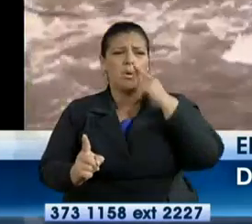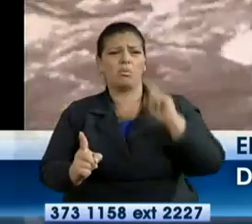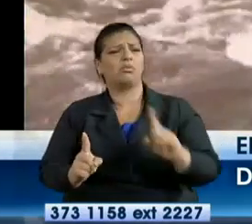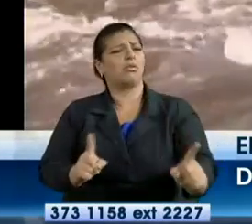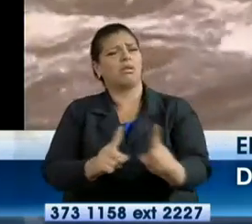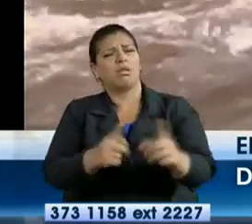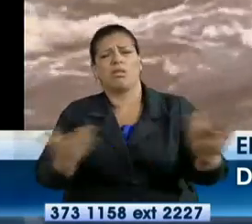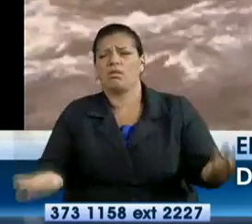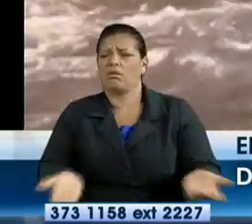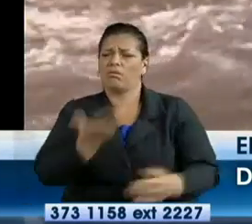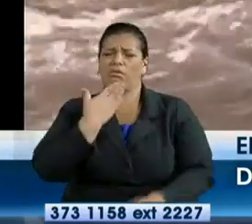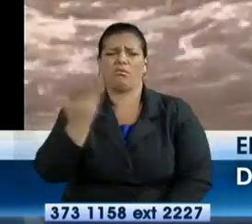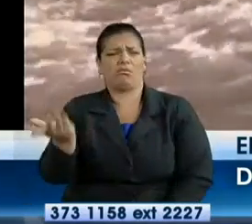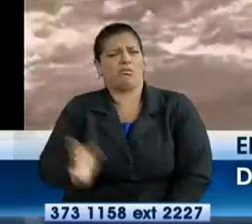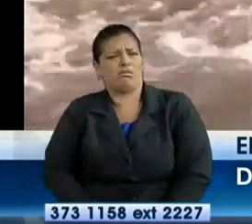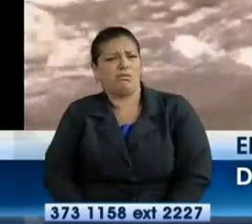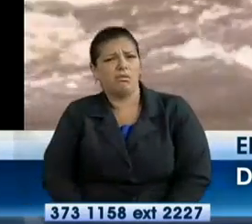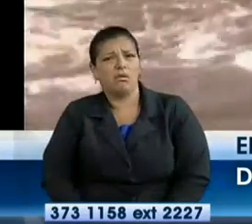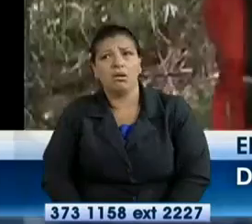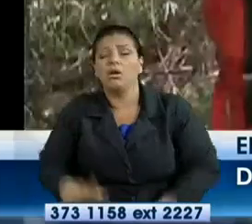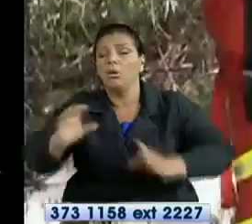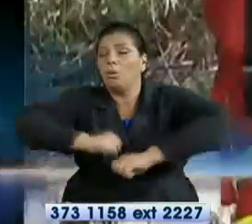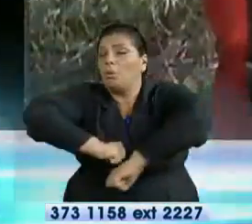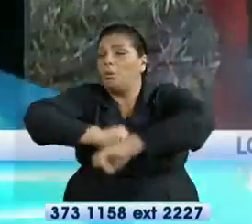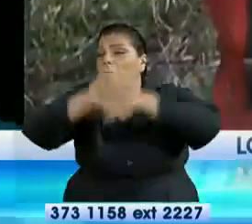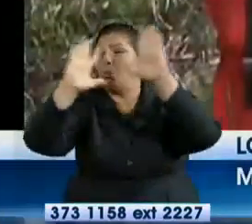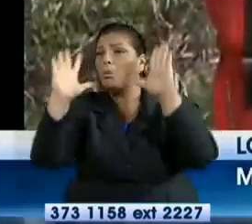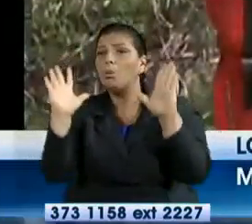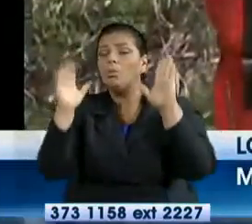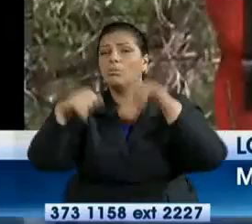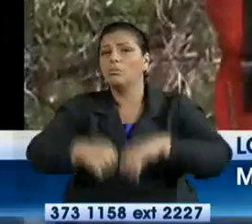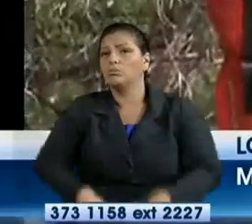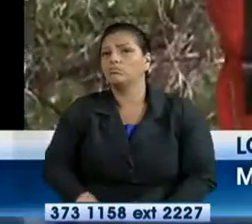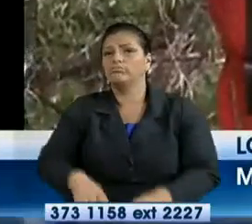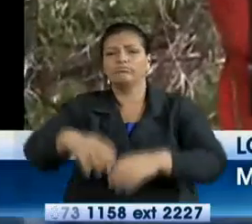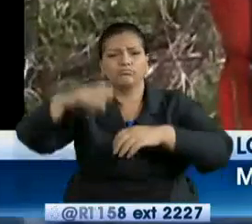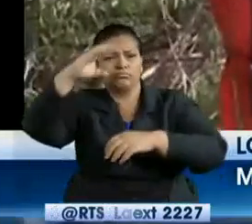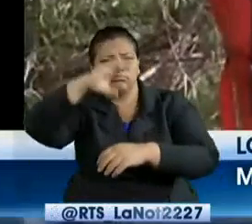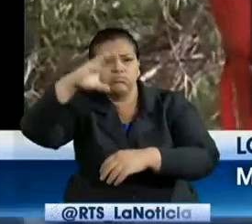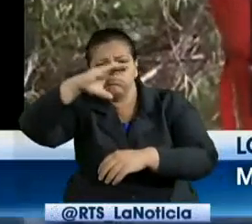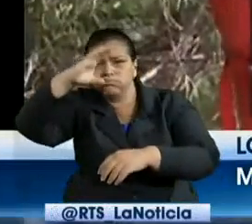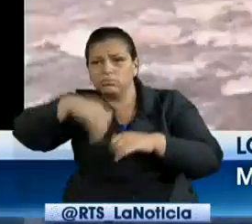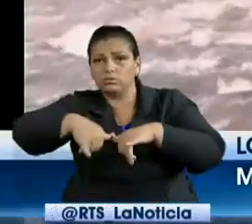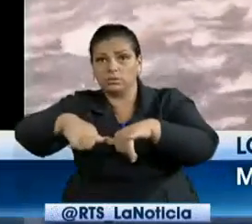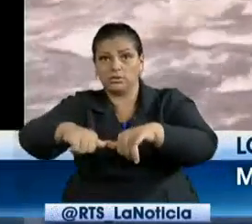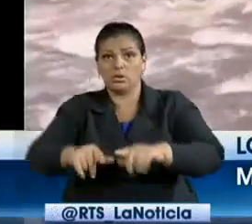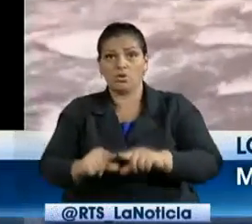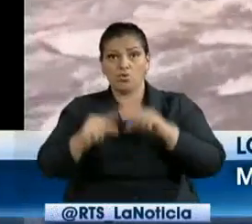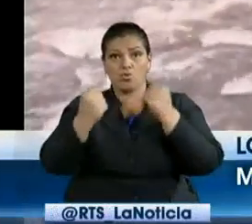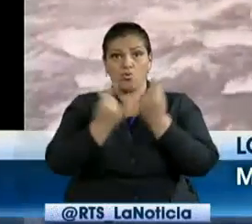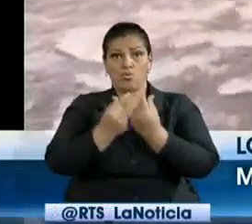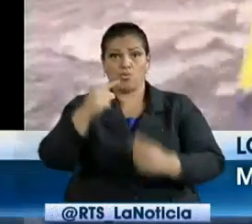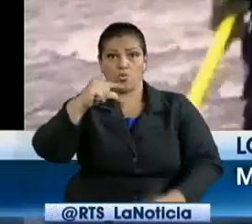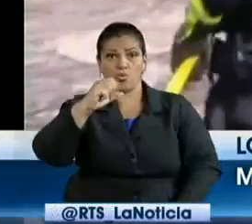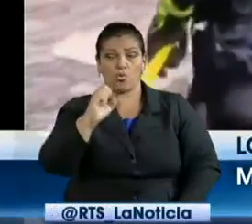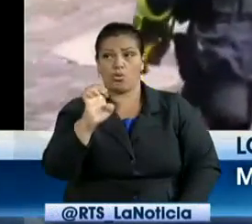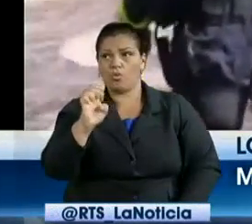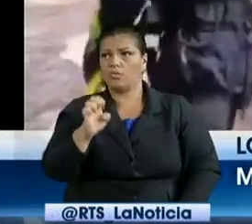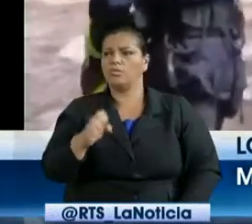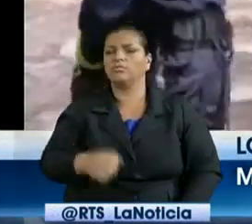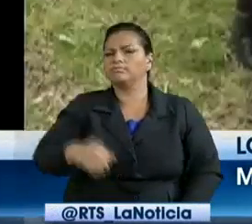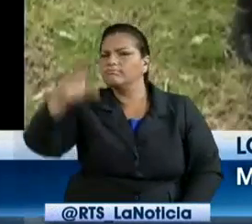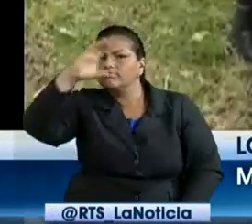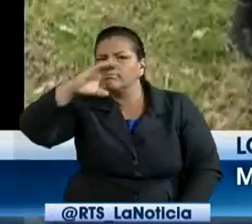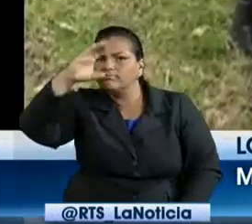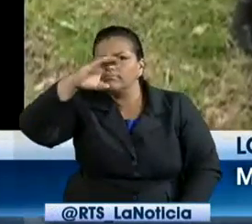Con los primeros rayos del sol se iniciaron las labores de rescate. Esta vez, los bomberos y el GOE tuvieron suerte. Encontraron a la mujer, pero sin